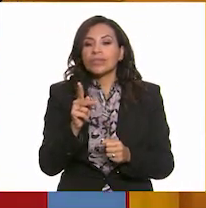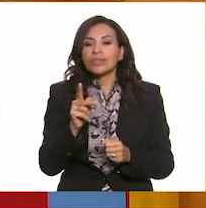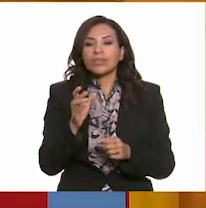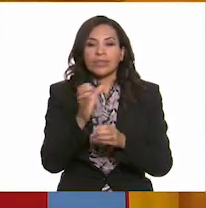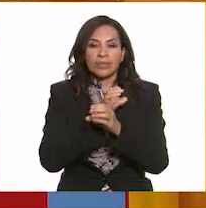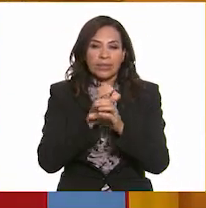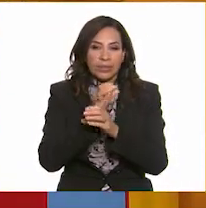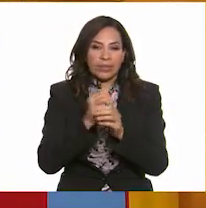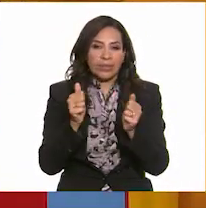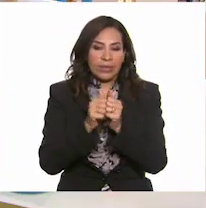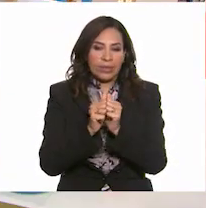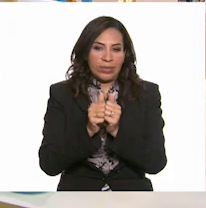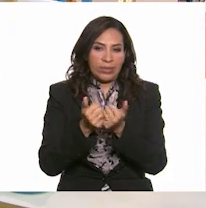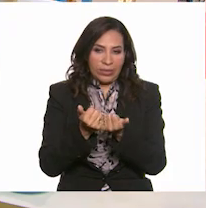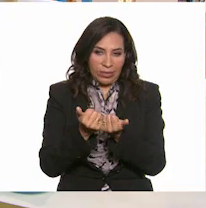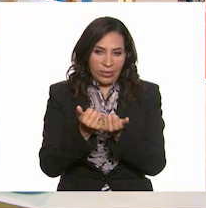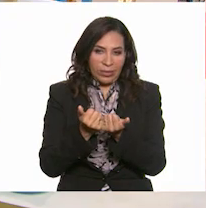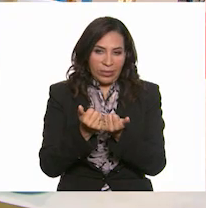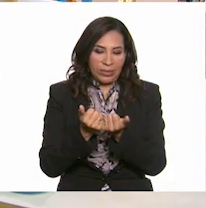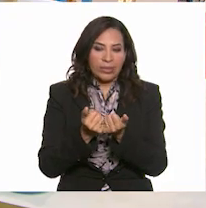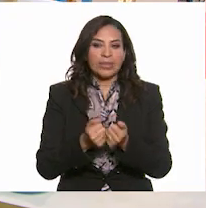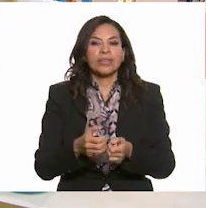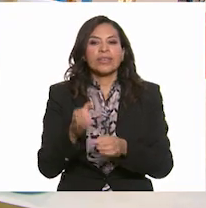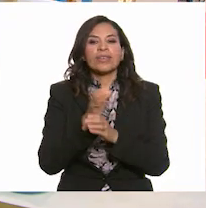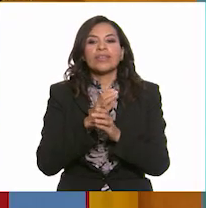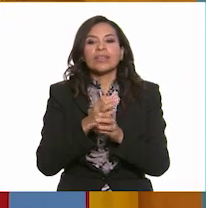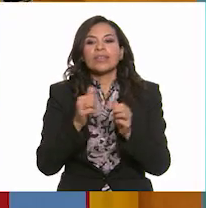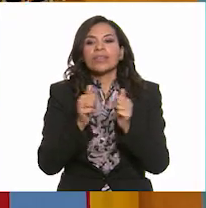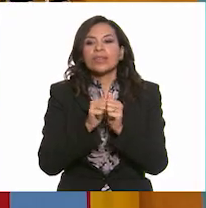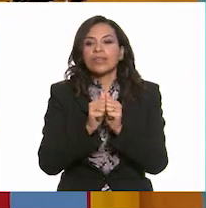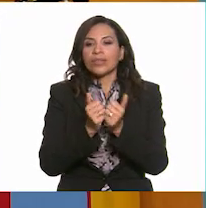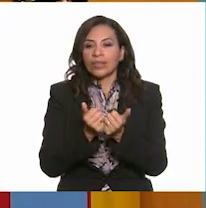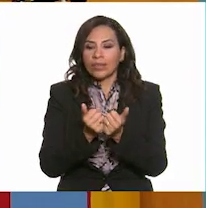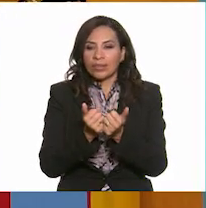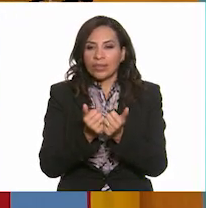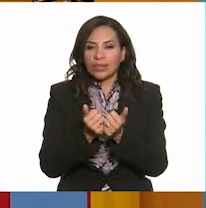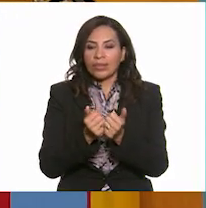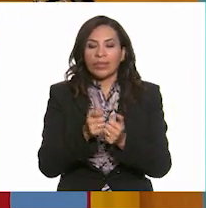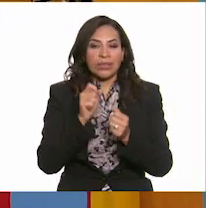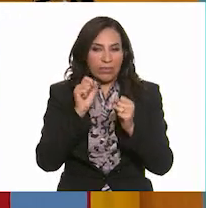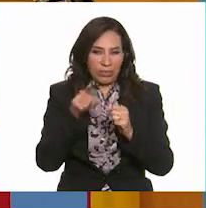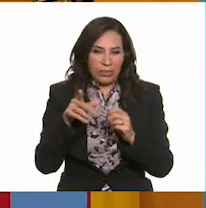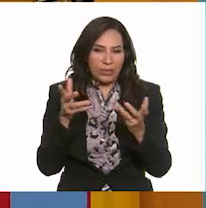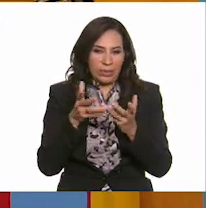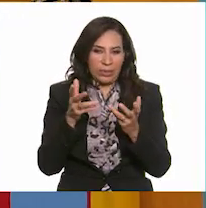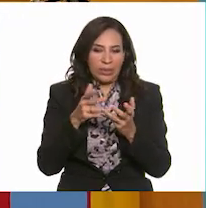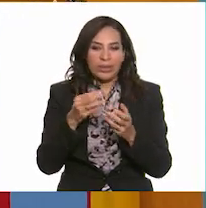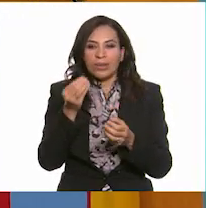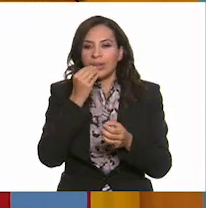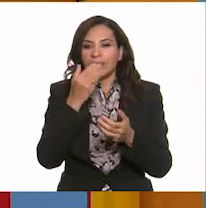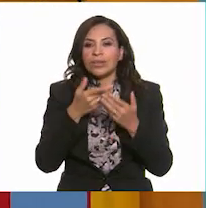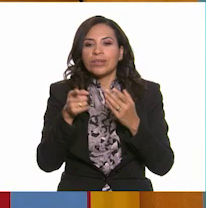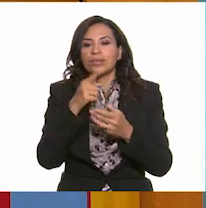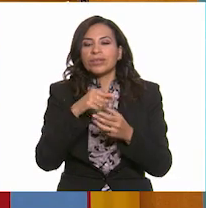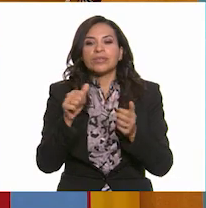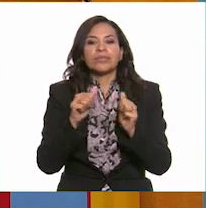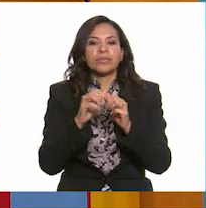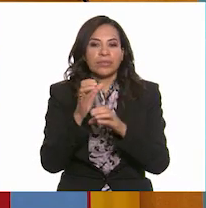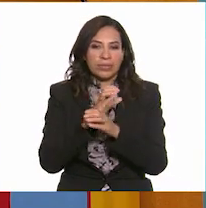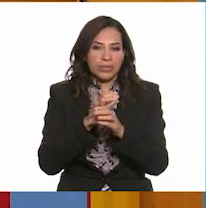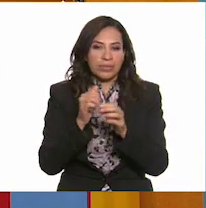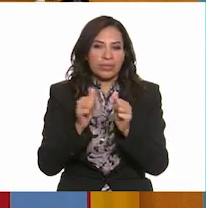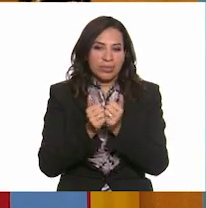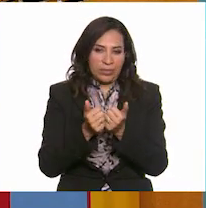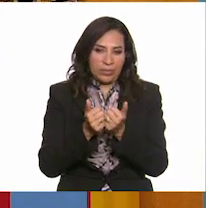café con pan. Café con pan. Las palabras café con pan. Café ahora lo van a hacer, pan. Lo mismo que hicieron con el cómetelo, ahora lo van a hacer con